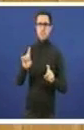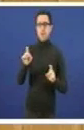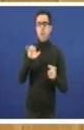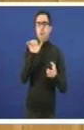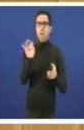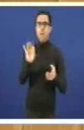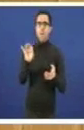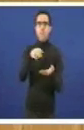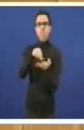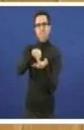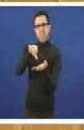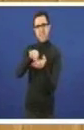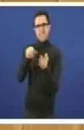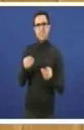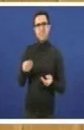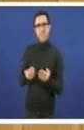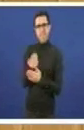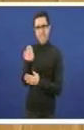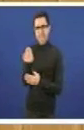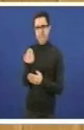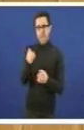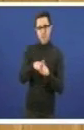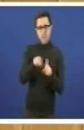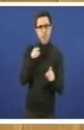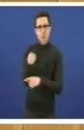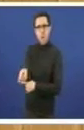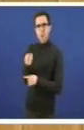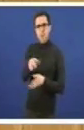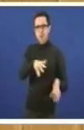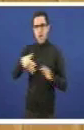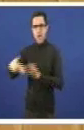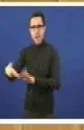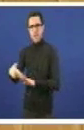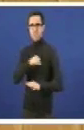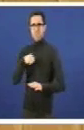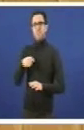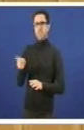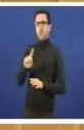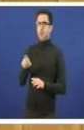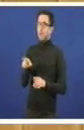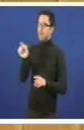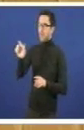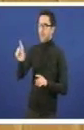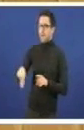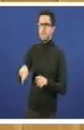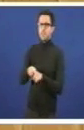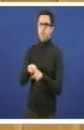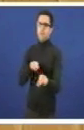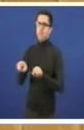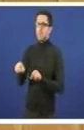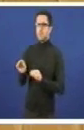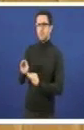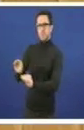Eso é unha decisión política e unilateral do goberno do Partido Popular Non fagan polo tanto